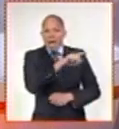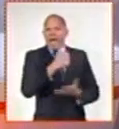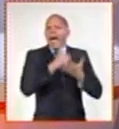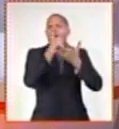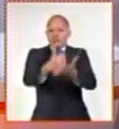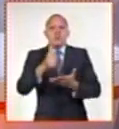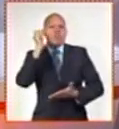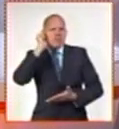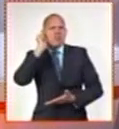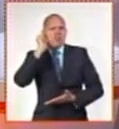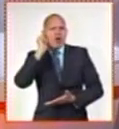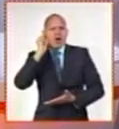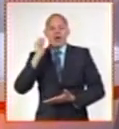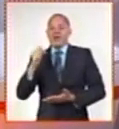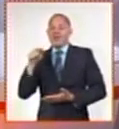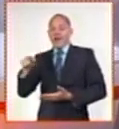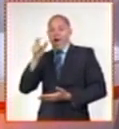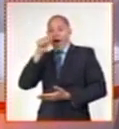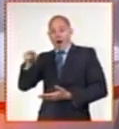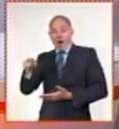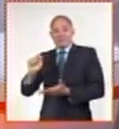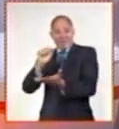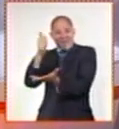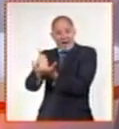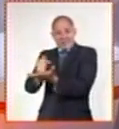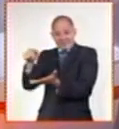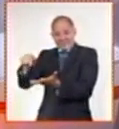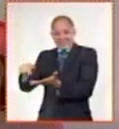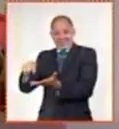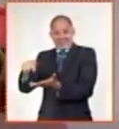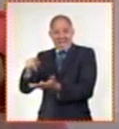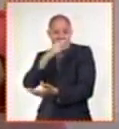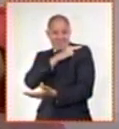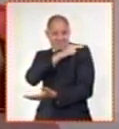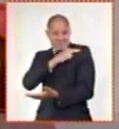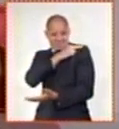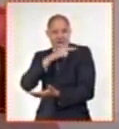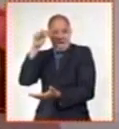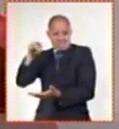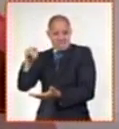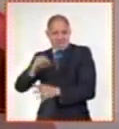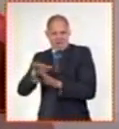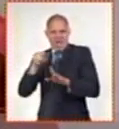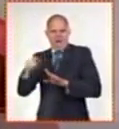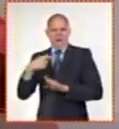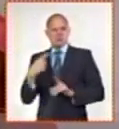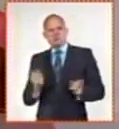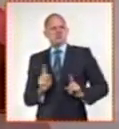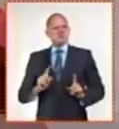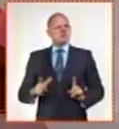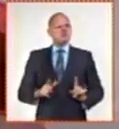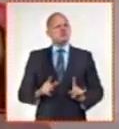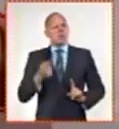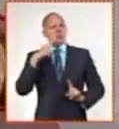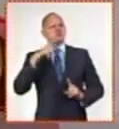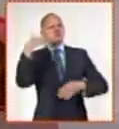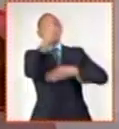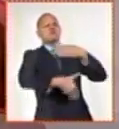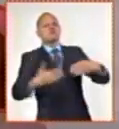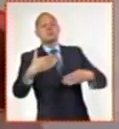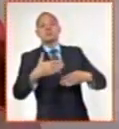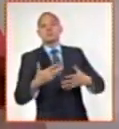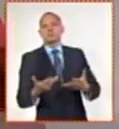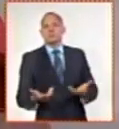apoyo a la ex presidenta y actual vicepresidenta. Y ese momento, sin duda, se puede calificar como uno de los